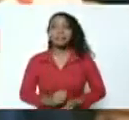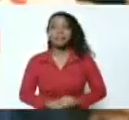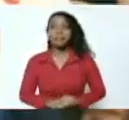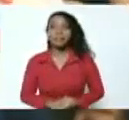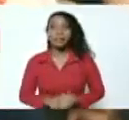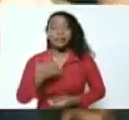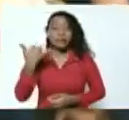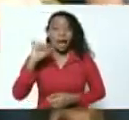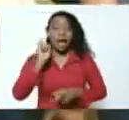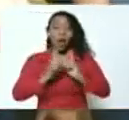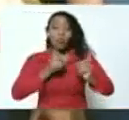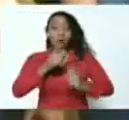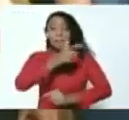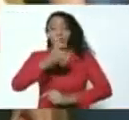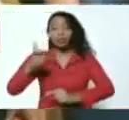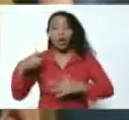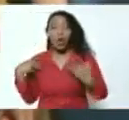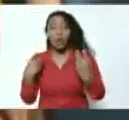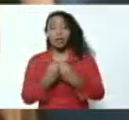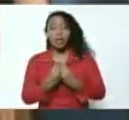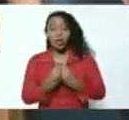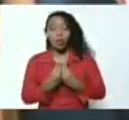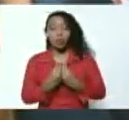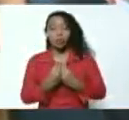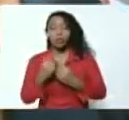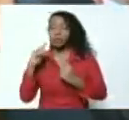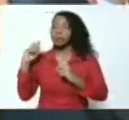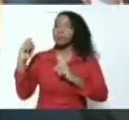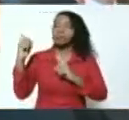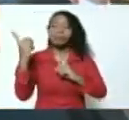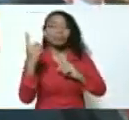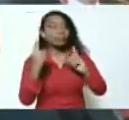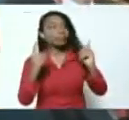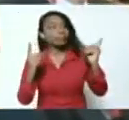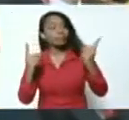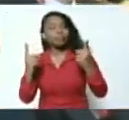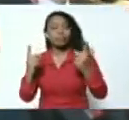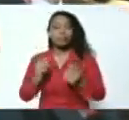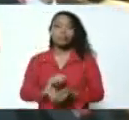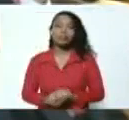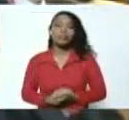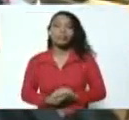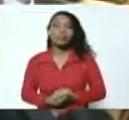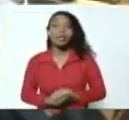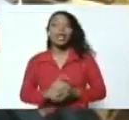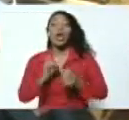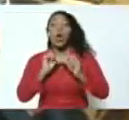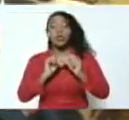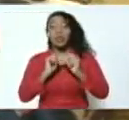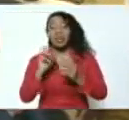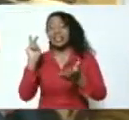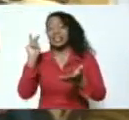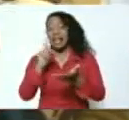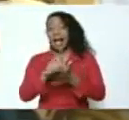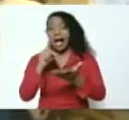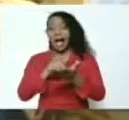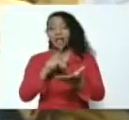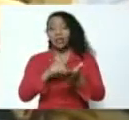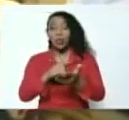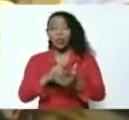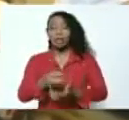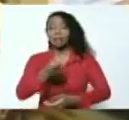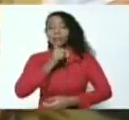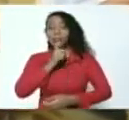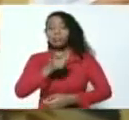Y hay personas, compañeros, compañeras, por los alrededores. Y van a continuar llegando también por las